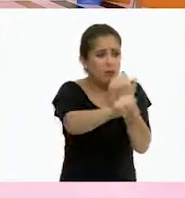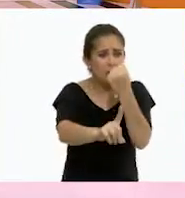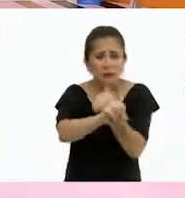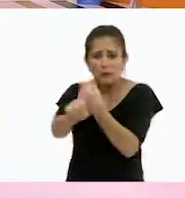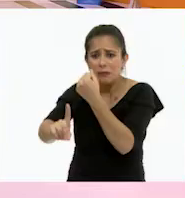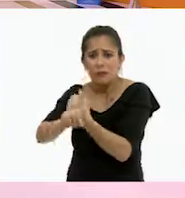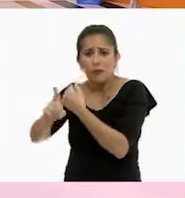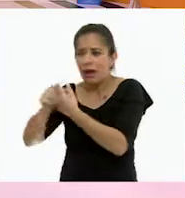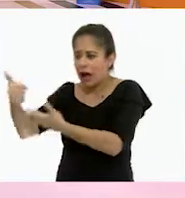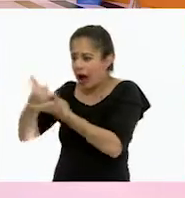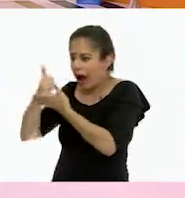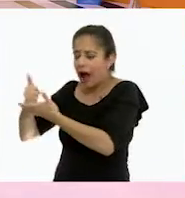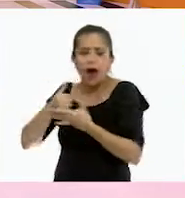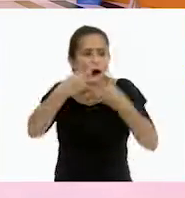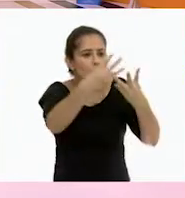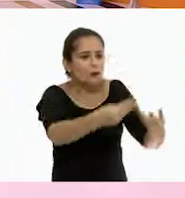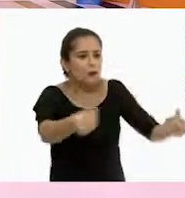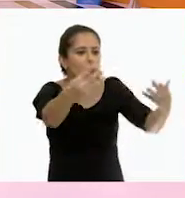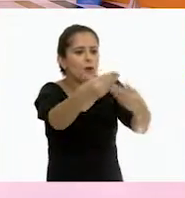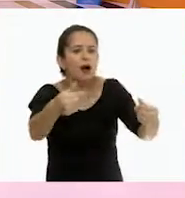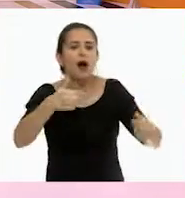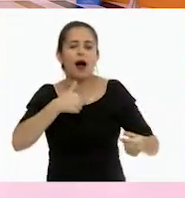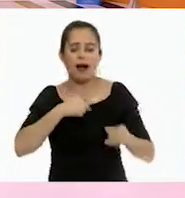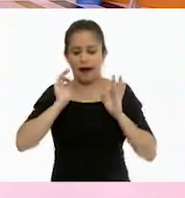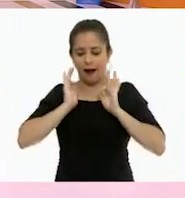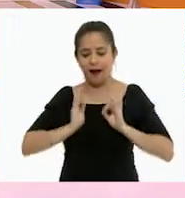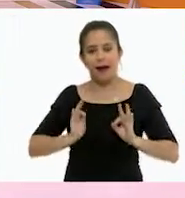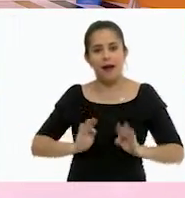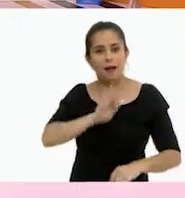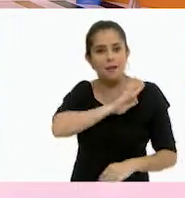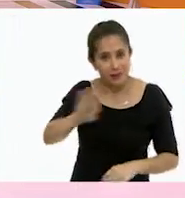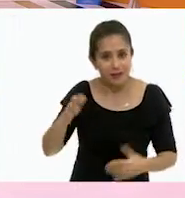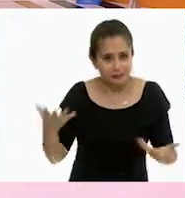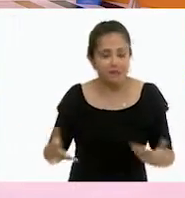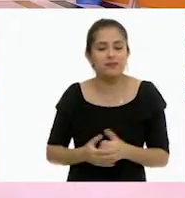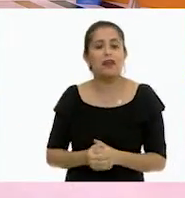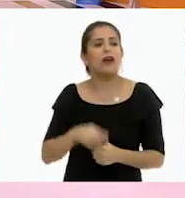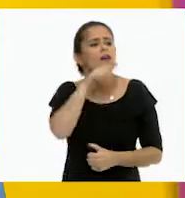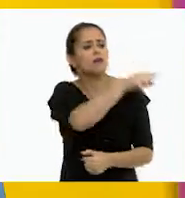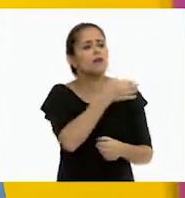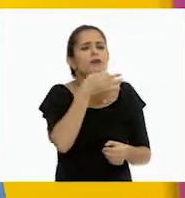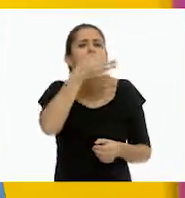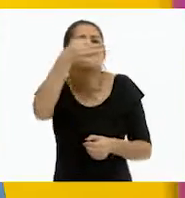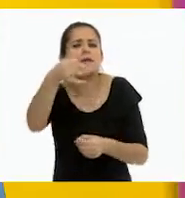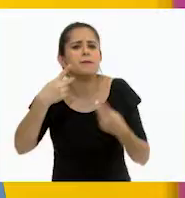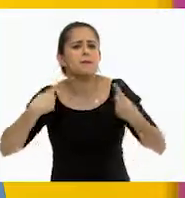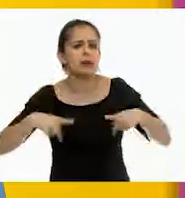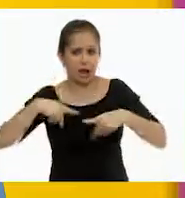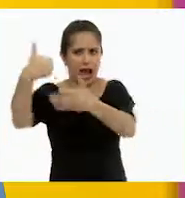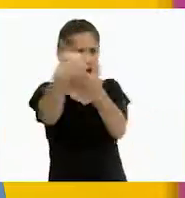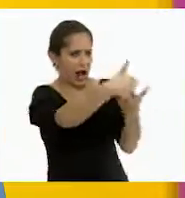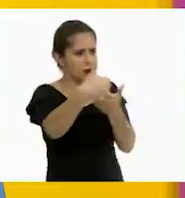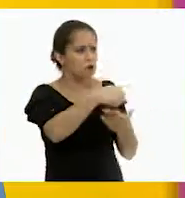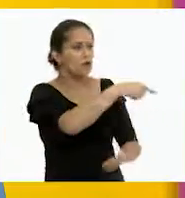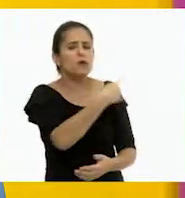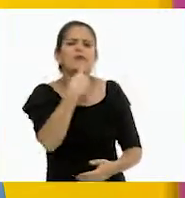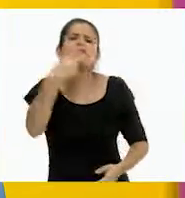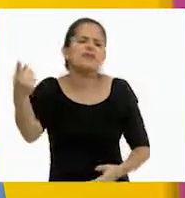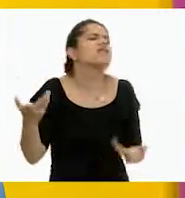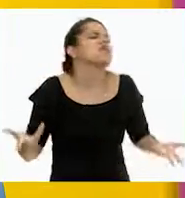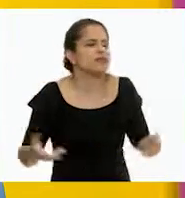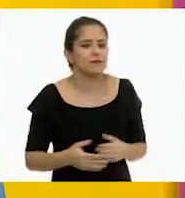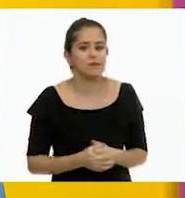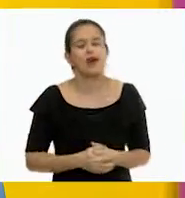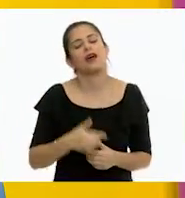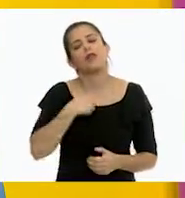los obstáculos y todo eso. ¿Y qué te gustaría decirles a esas personas? Me gustaría decirles muchas gracias por